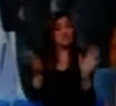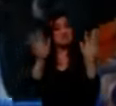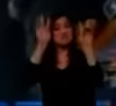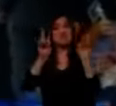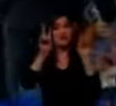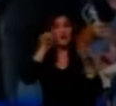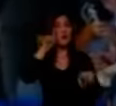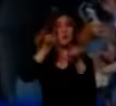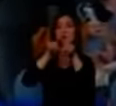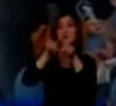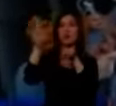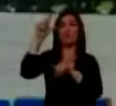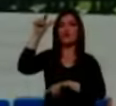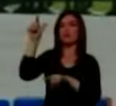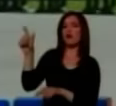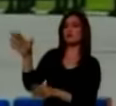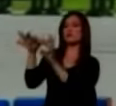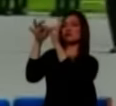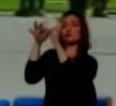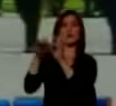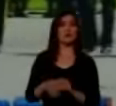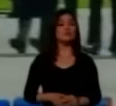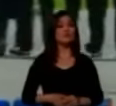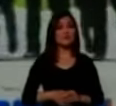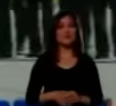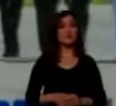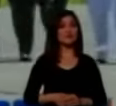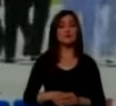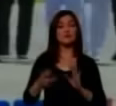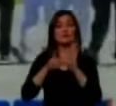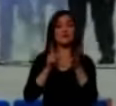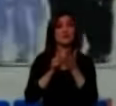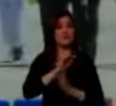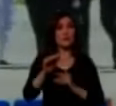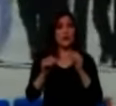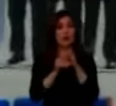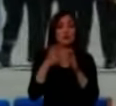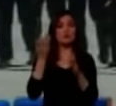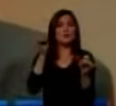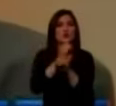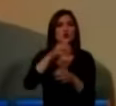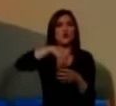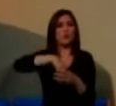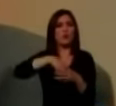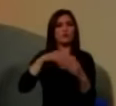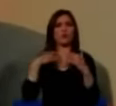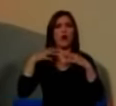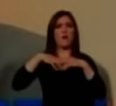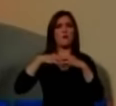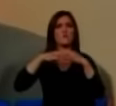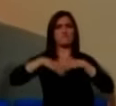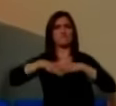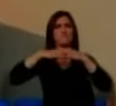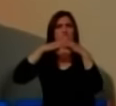aparentemente concuerdan con la posición del gobierno. Eso, según ellos, es atentar contra la estabilidad institucional. No es posible,